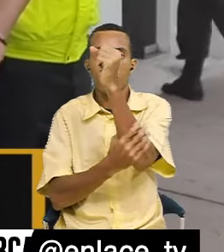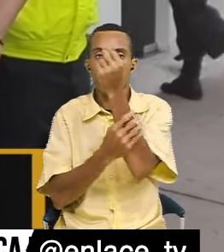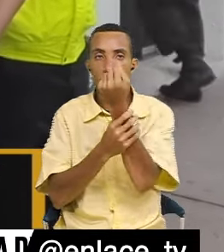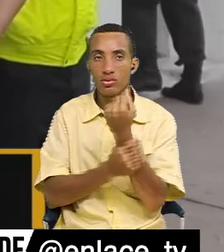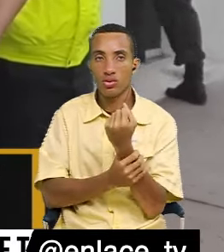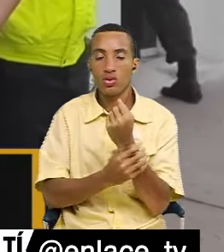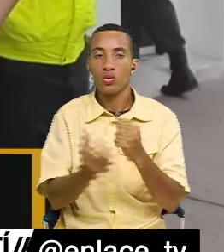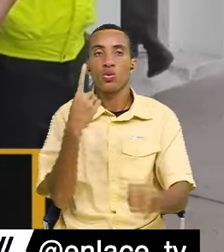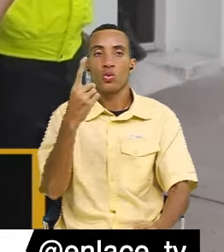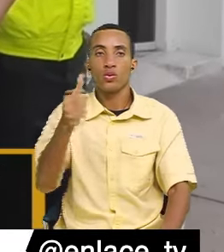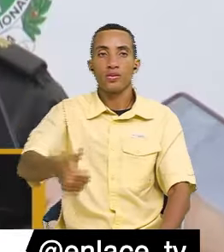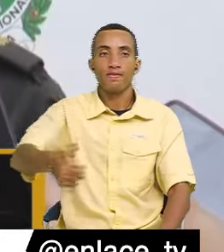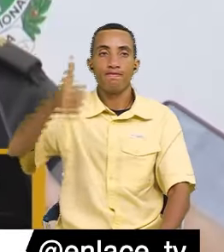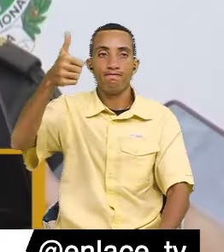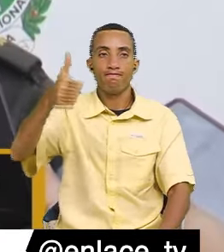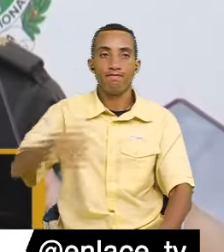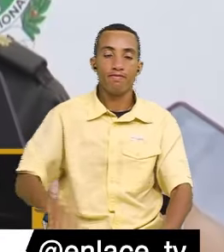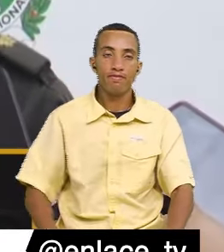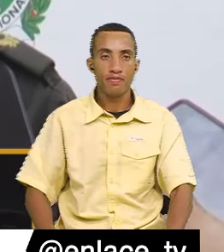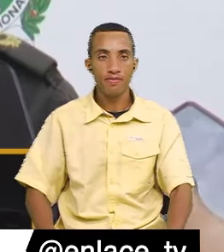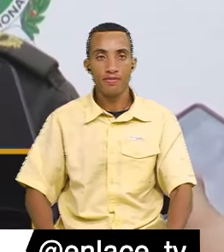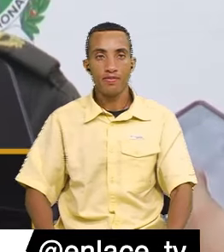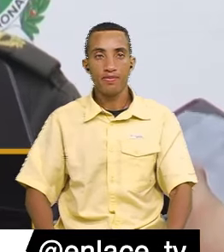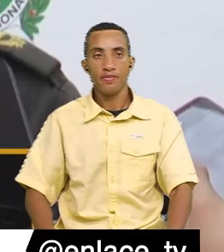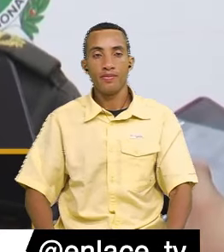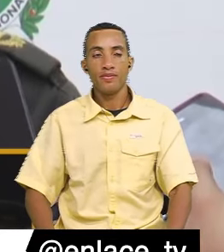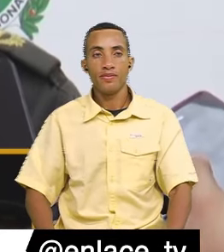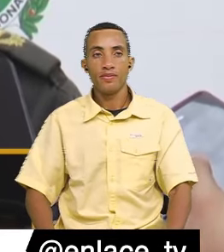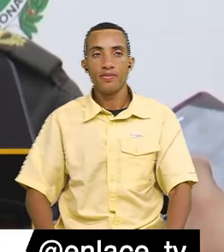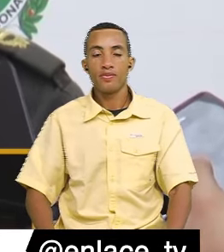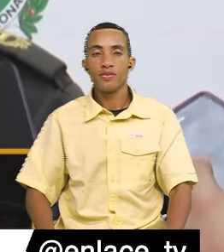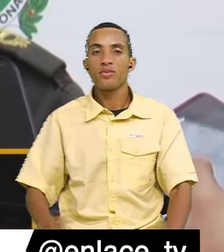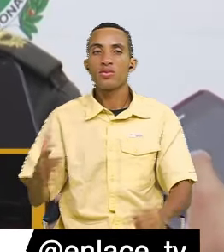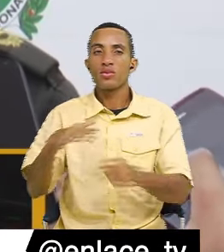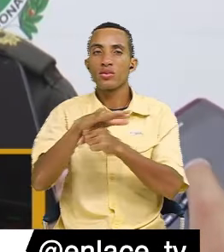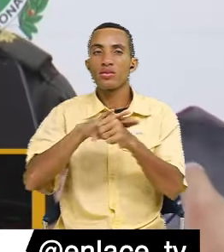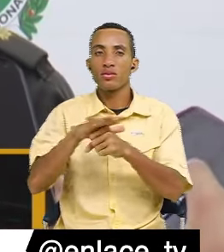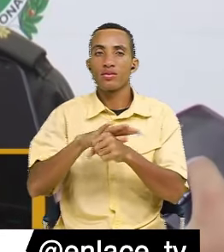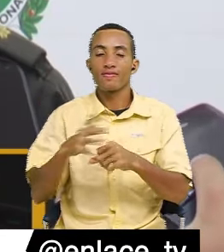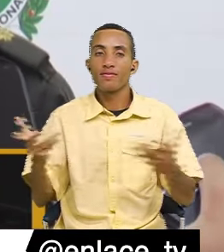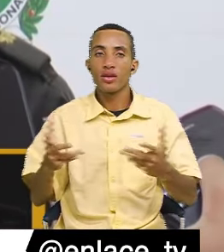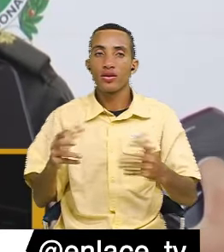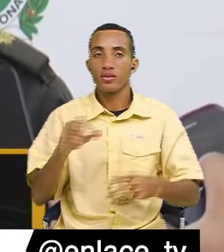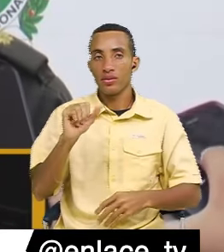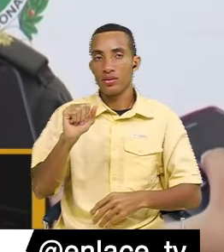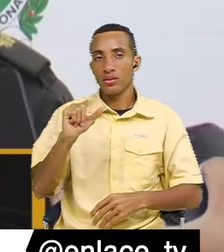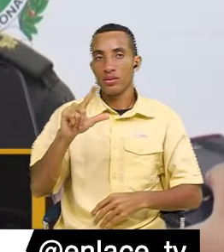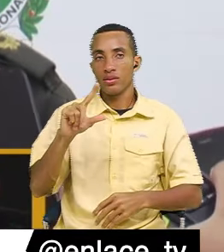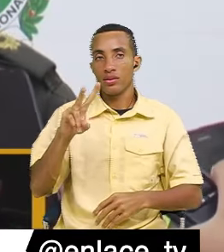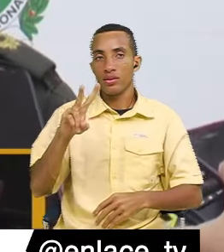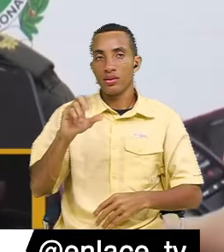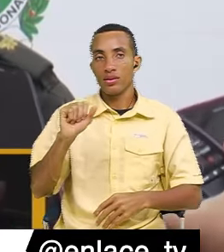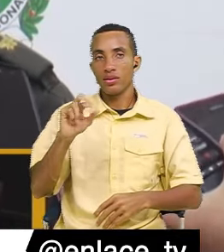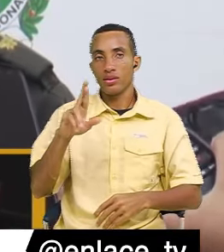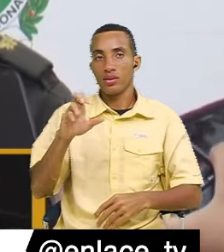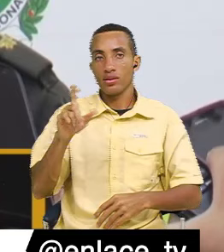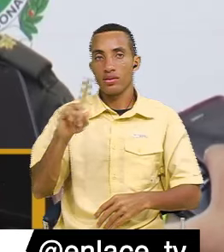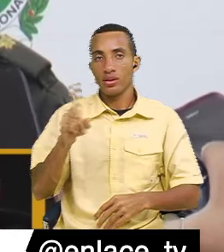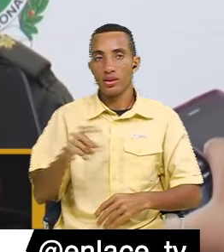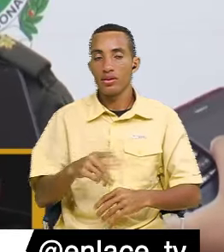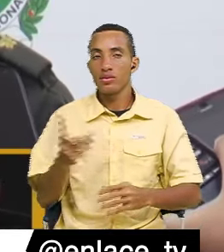de ellos es el cabecilla. Esto fue en el barrio Álvarez, en el municipio de